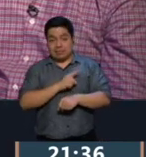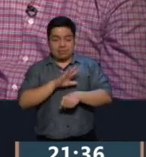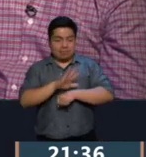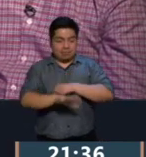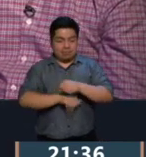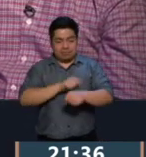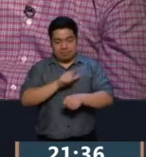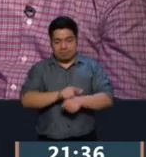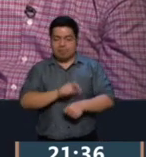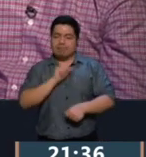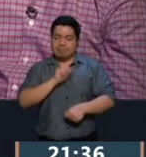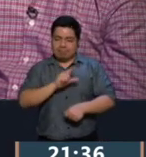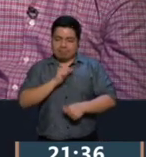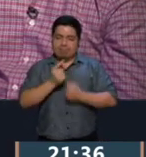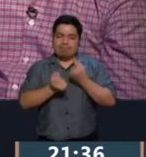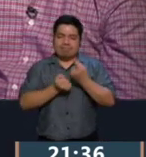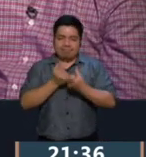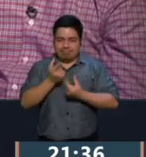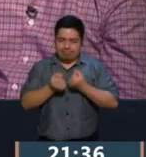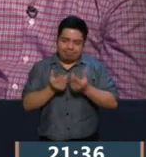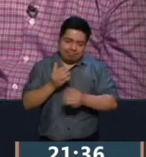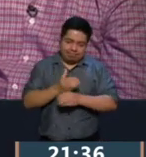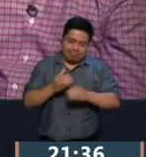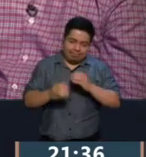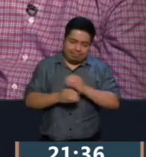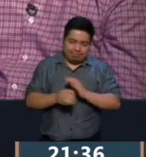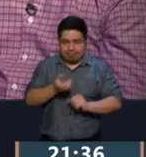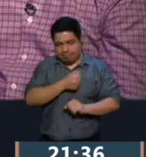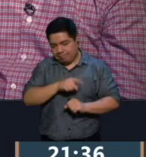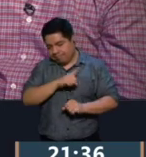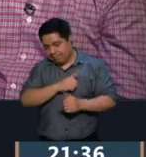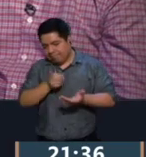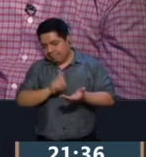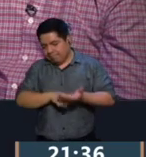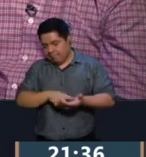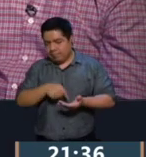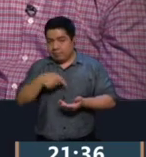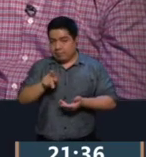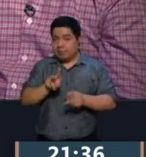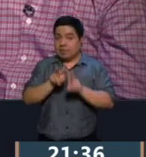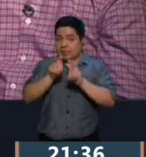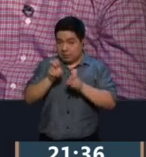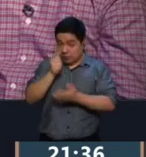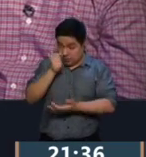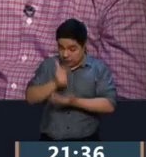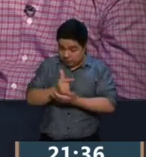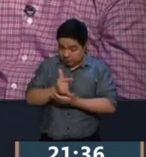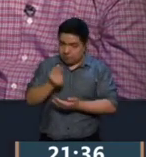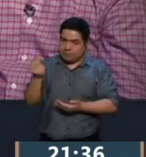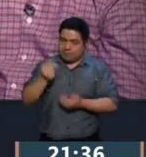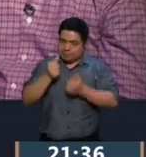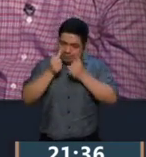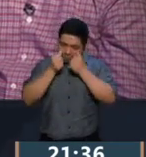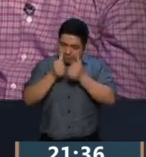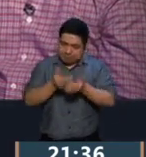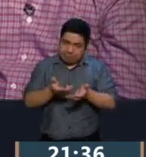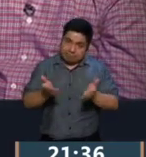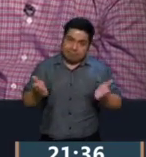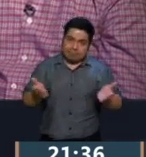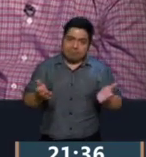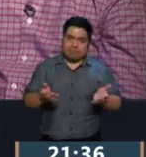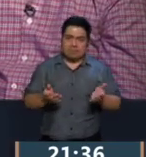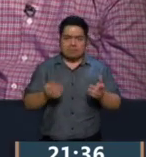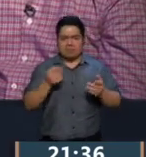que tiene afectaciones en salud. Las mascotas también han resultado con afectaciones en la salud, y me parece que es un tema grave que tendría que